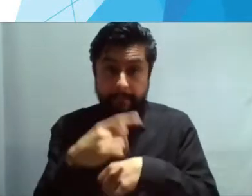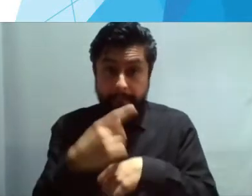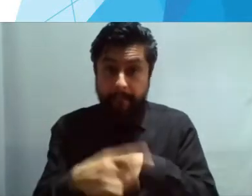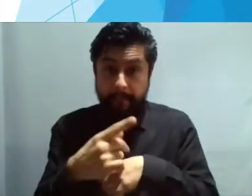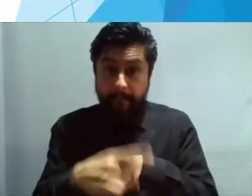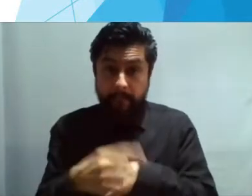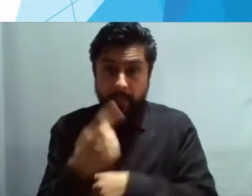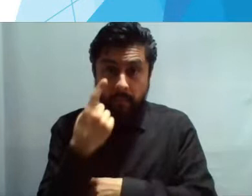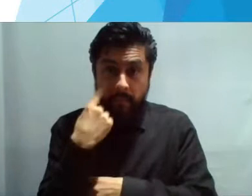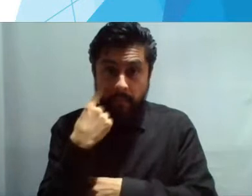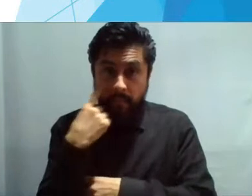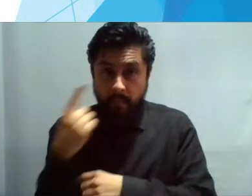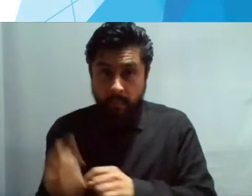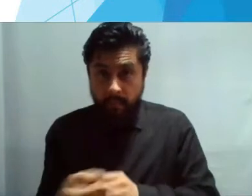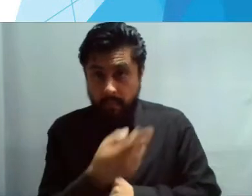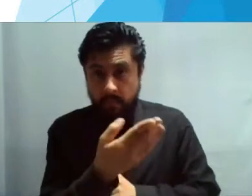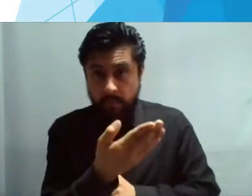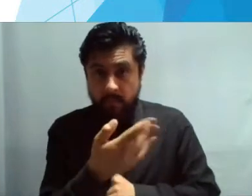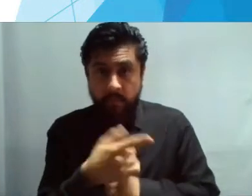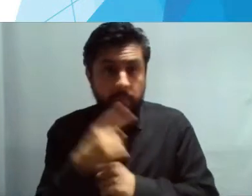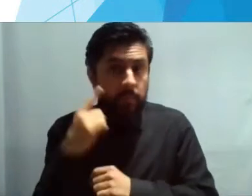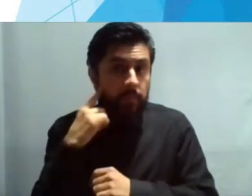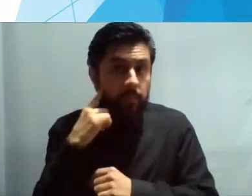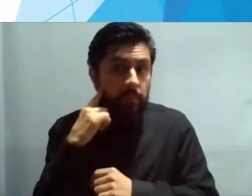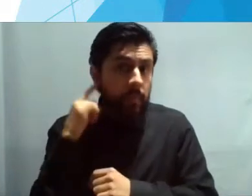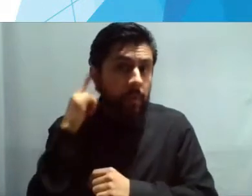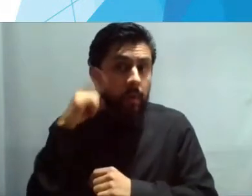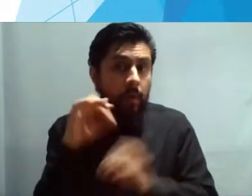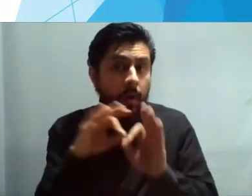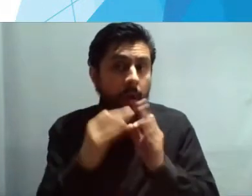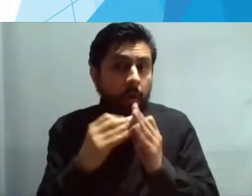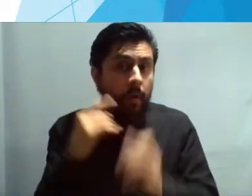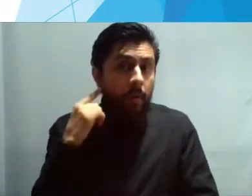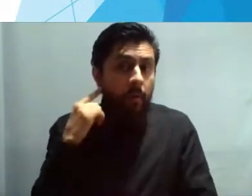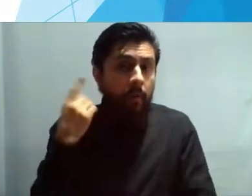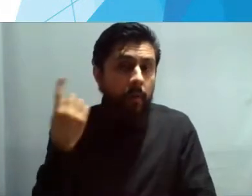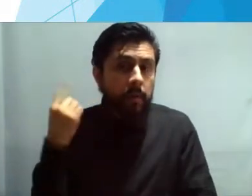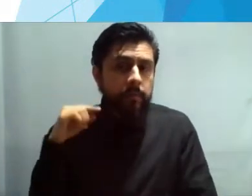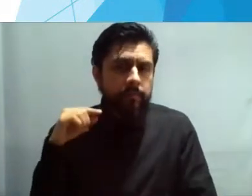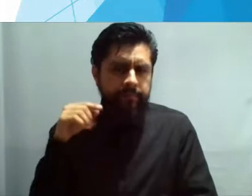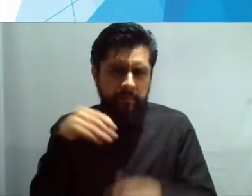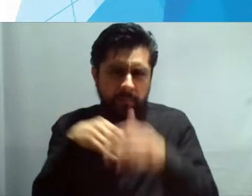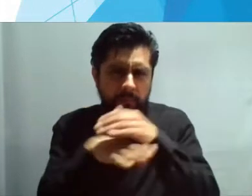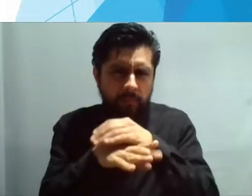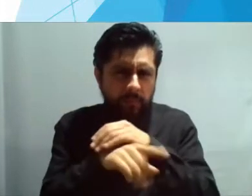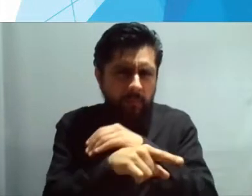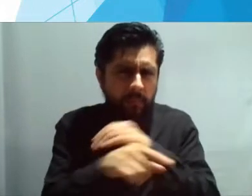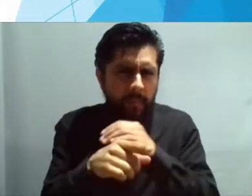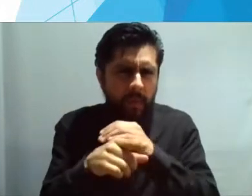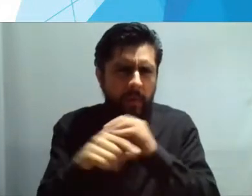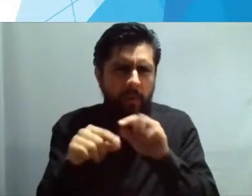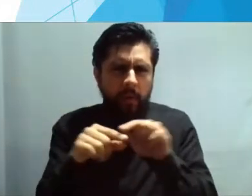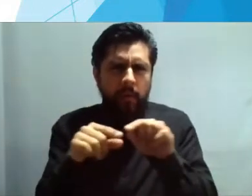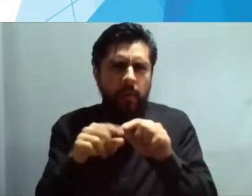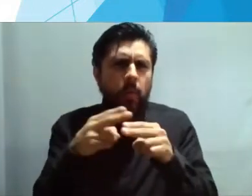Bien, ahí tenemos un oído, el conducto, como ya en su momento vimos en la plática pasada, la anatomía. Al fondo está el